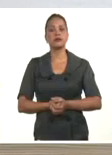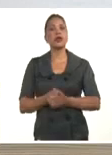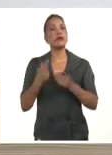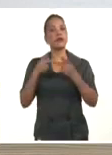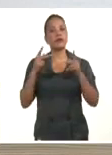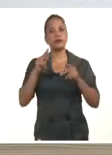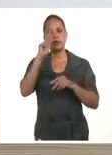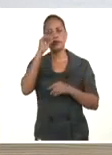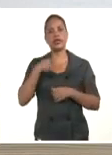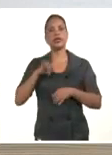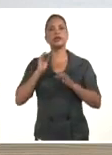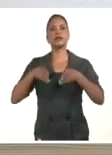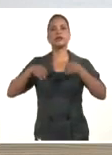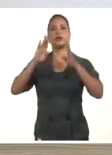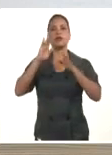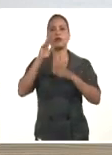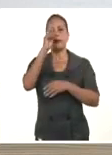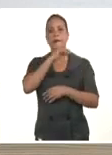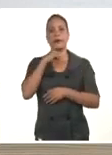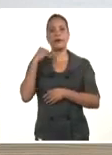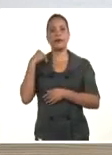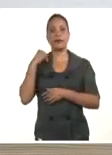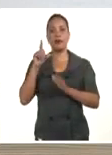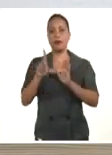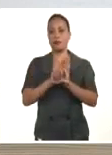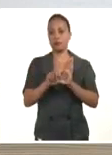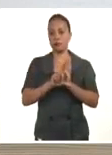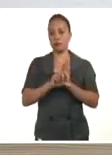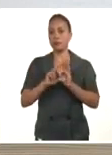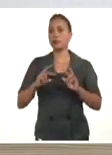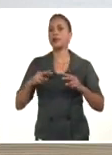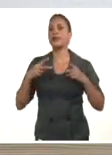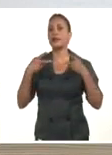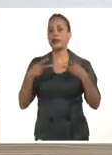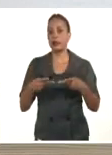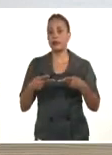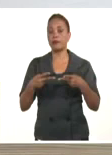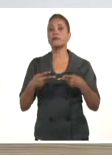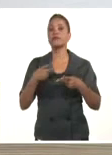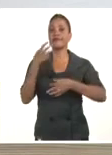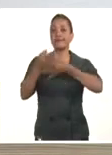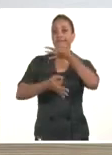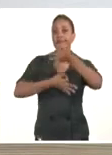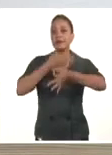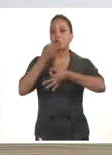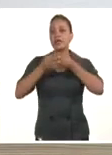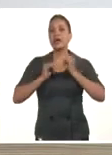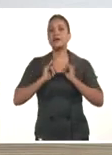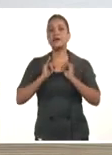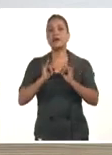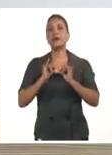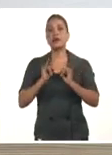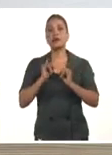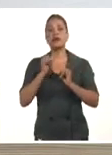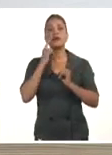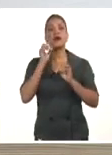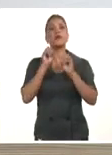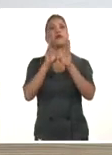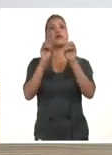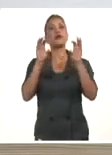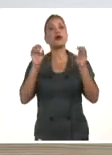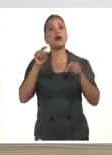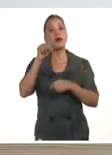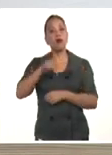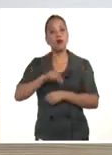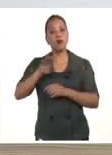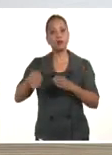del Instituto de Medicina Legal. Reiteramos que la información fue publicada en el día de